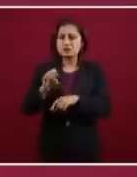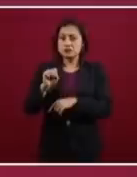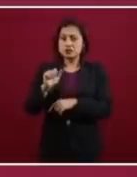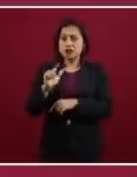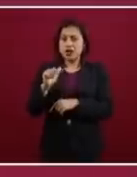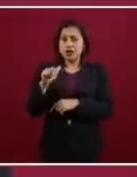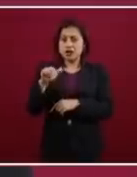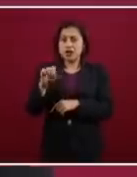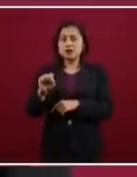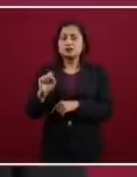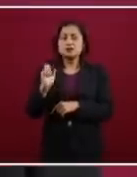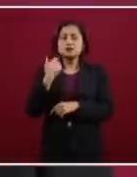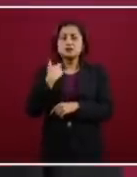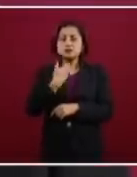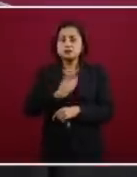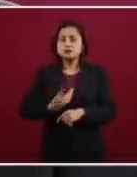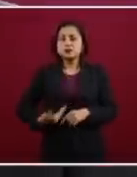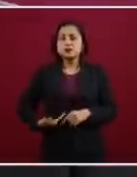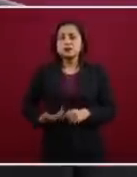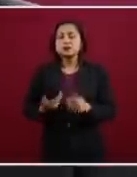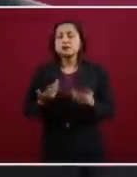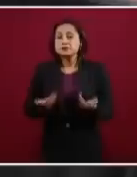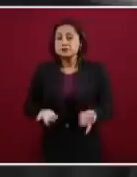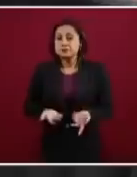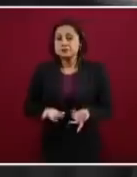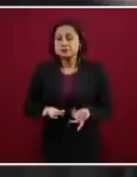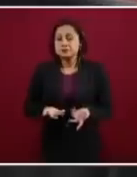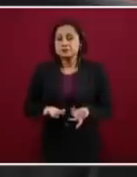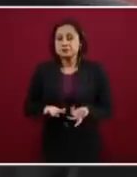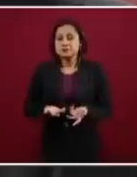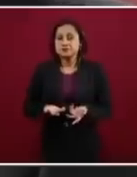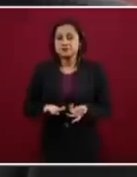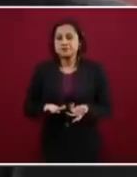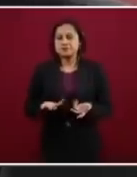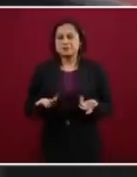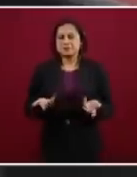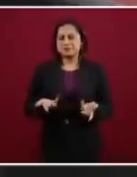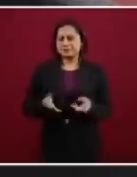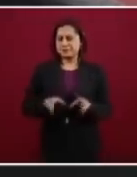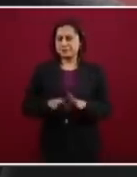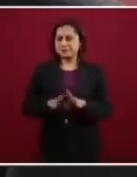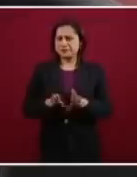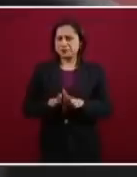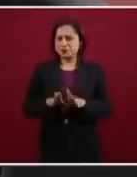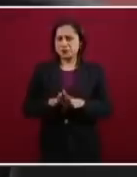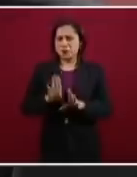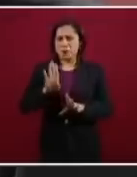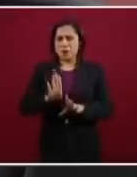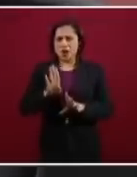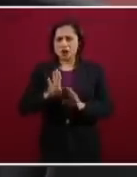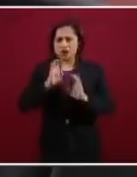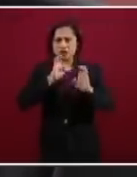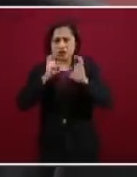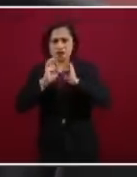o sea fue como su documental